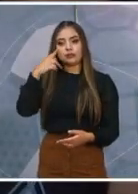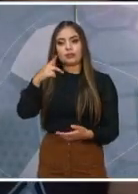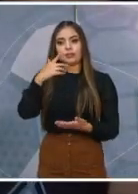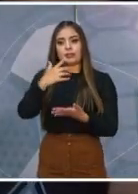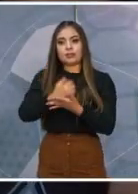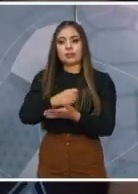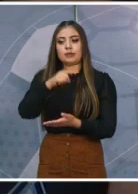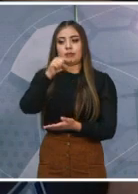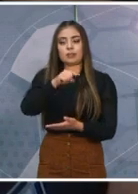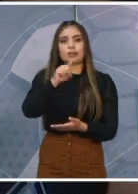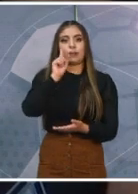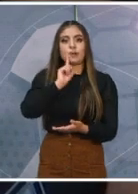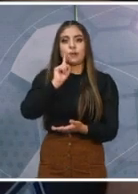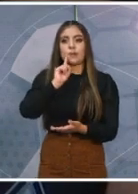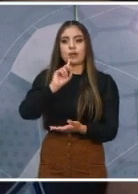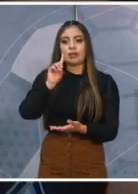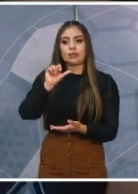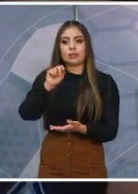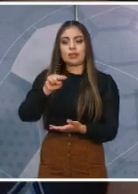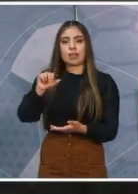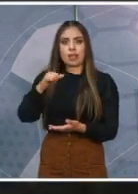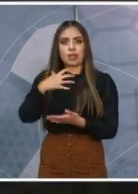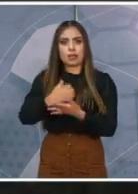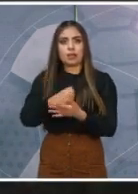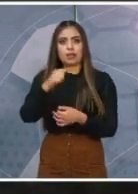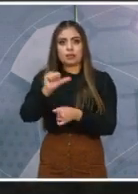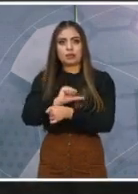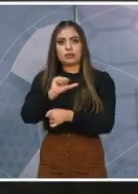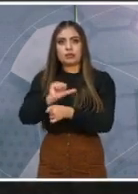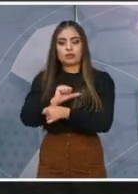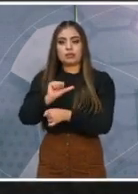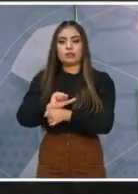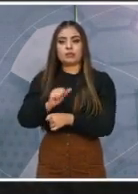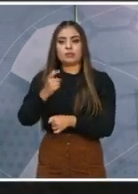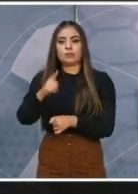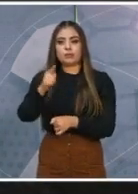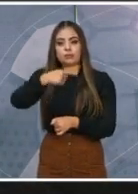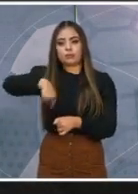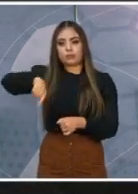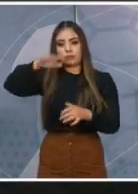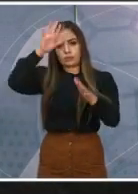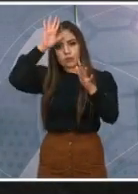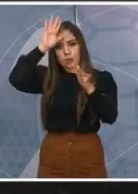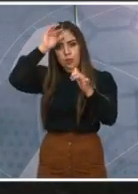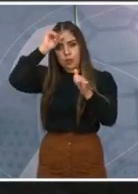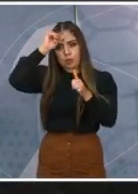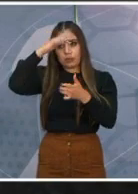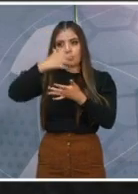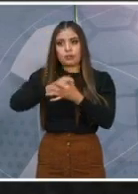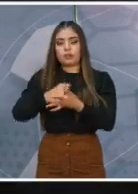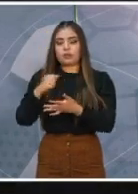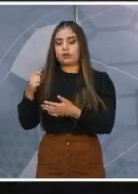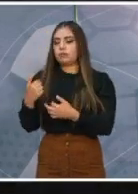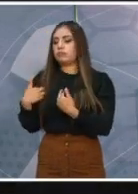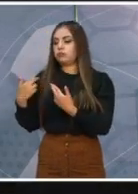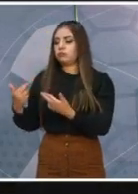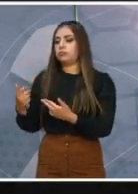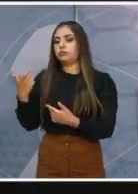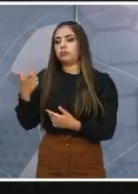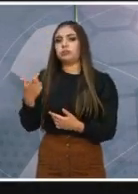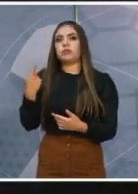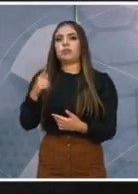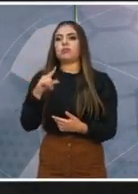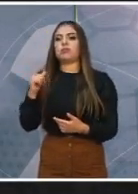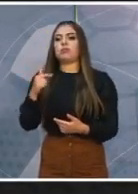último modelo. Sin embargo, tras haber acordado una recompensa para la joven de 16 años, la maestra la desconoció y hasta los eliminó de